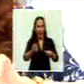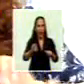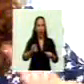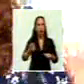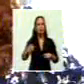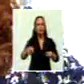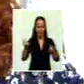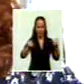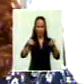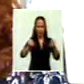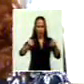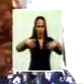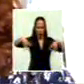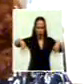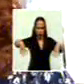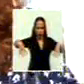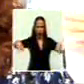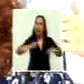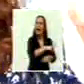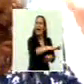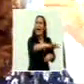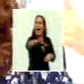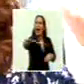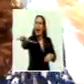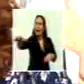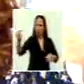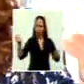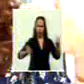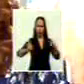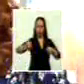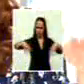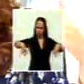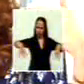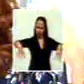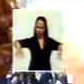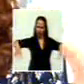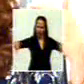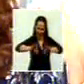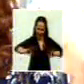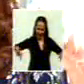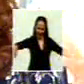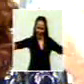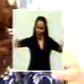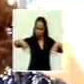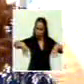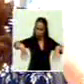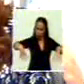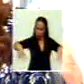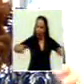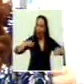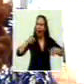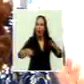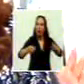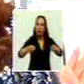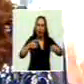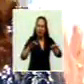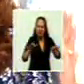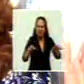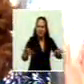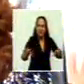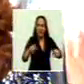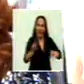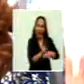pulverizadoras que van por el campo, largando los herbicidas, los agroquímicos para la cosecha? Bueno,